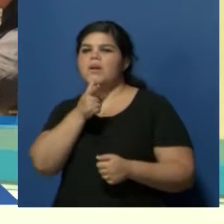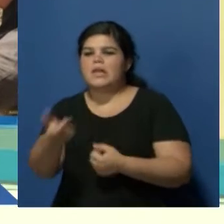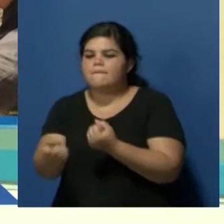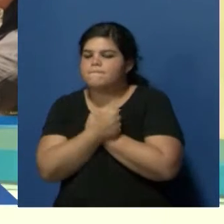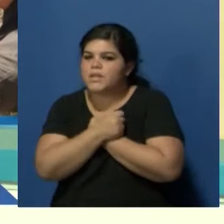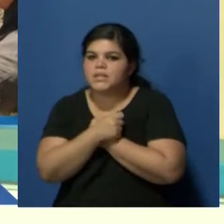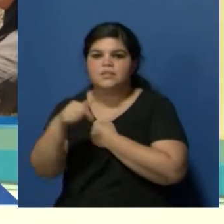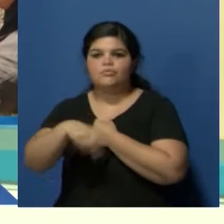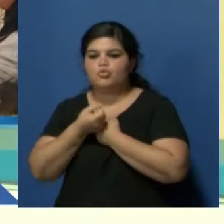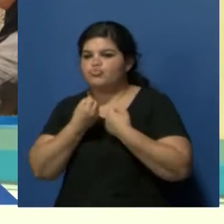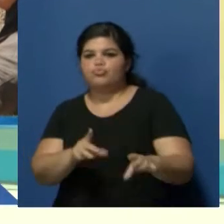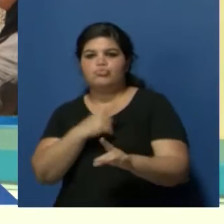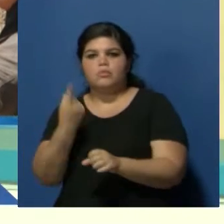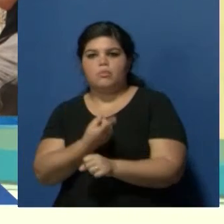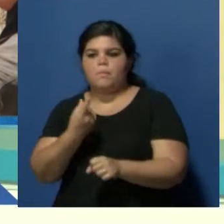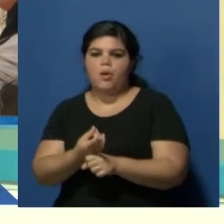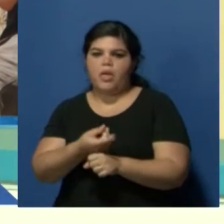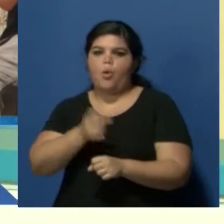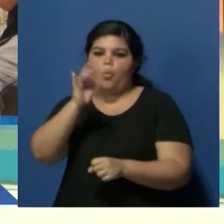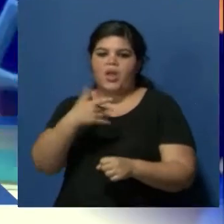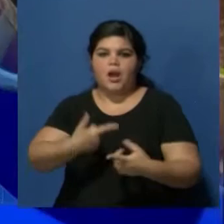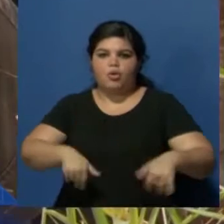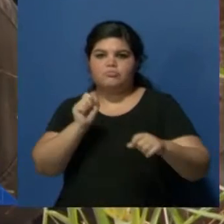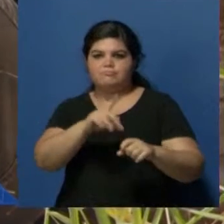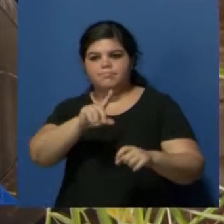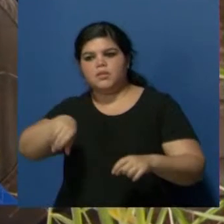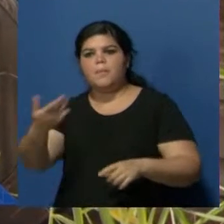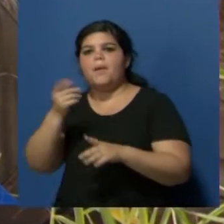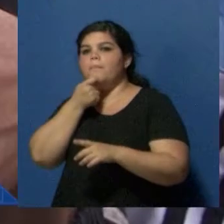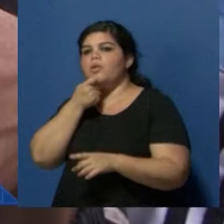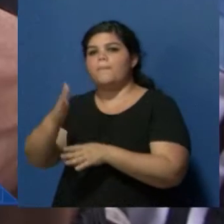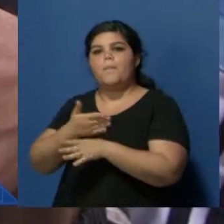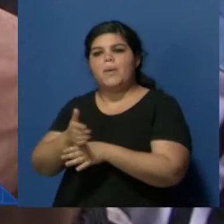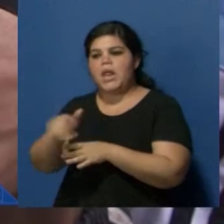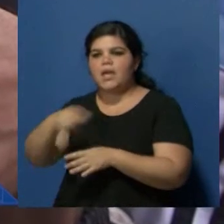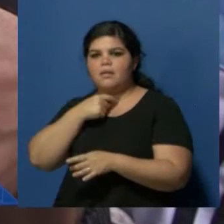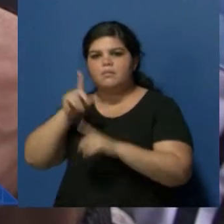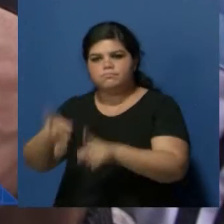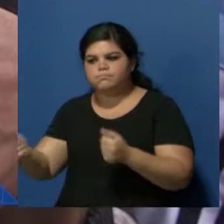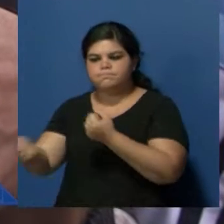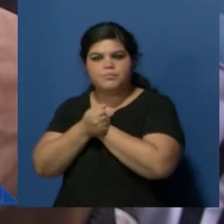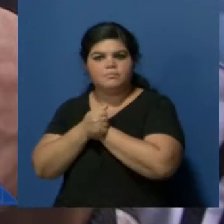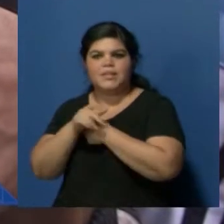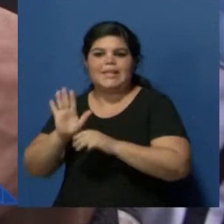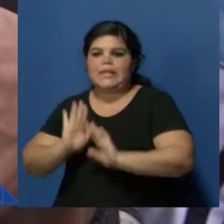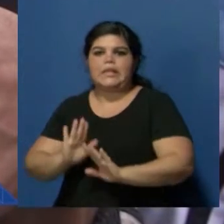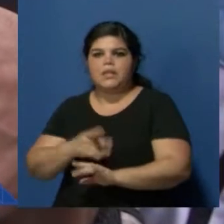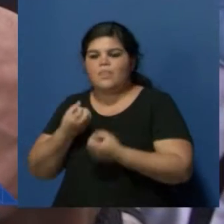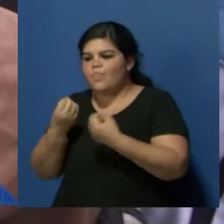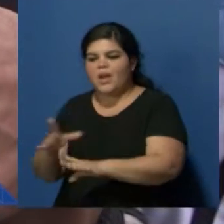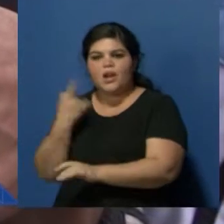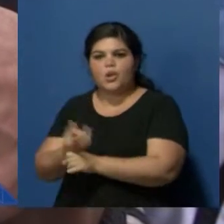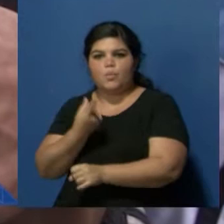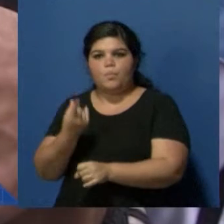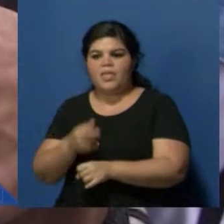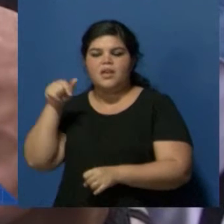el lugar de objeto lo puede ocupar cualquier cosa, incluso una pareja. Claro. ¿Sí? Exactamente. Entonces vemos por ahí estos desarrollos de parejas muy